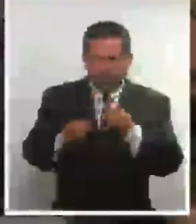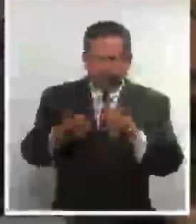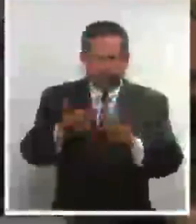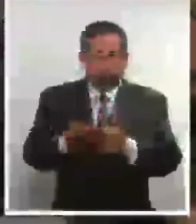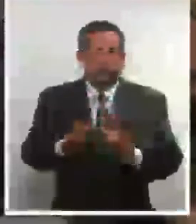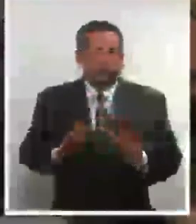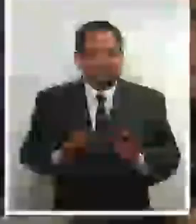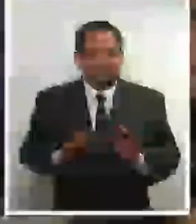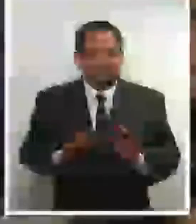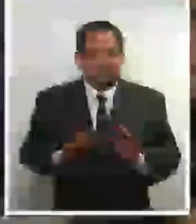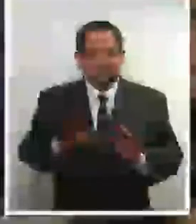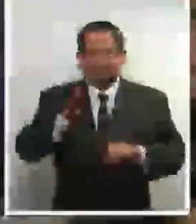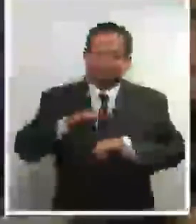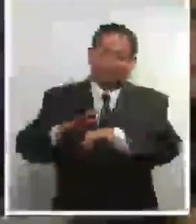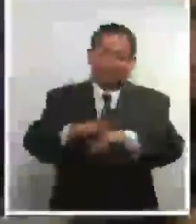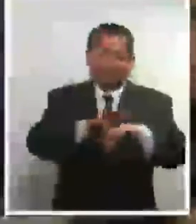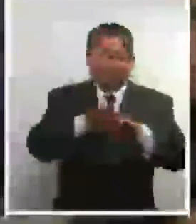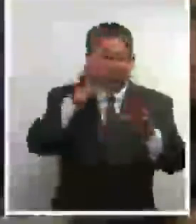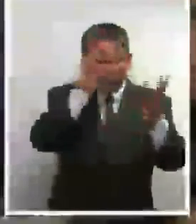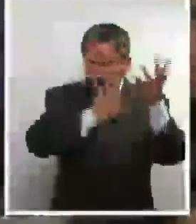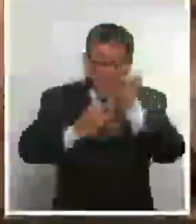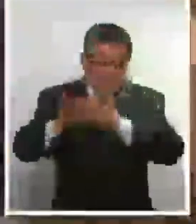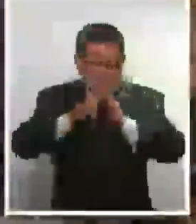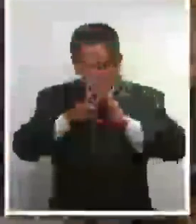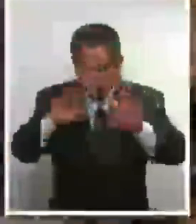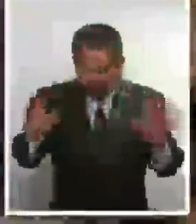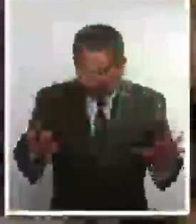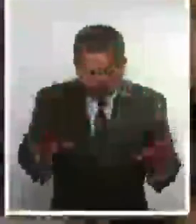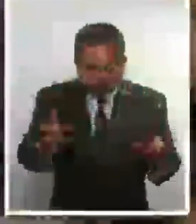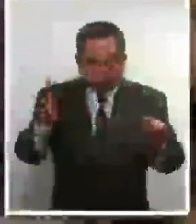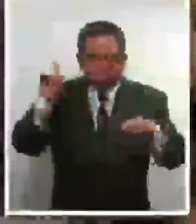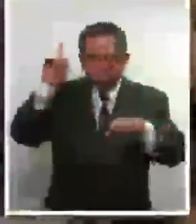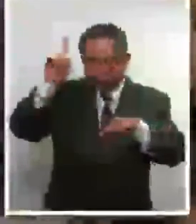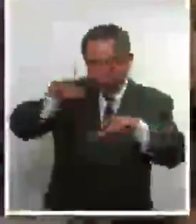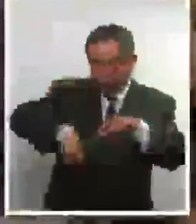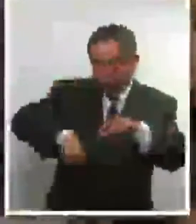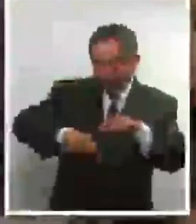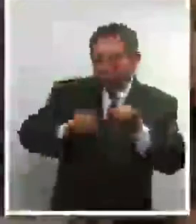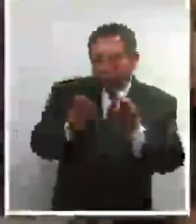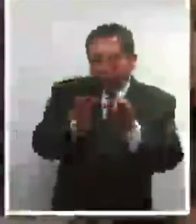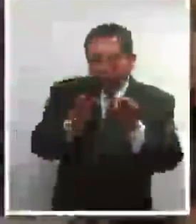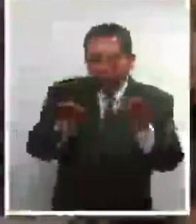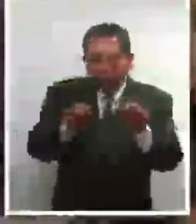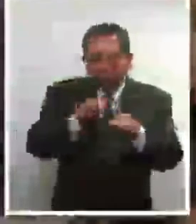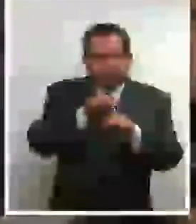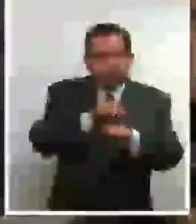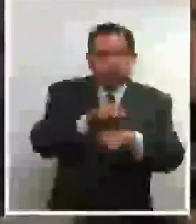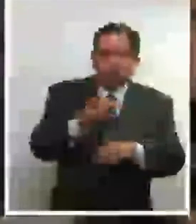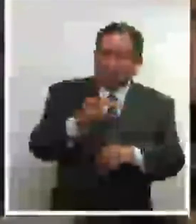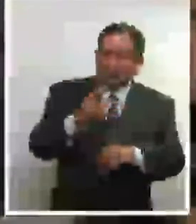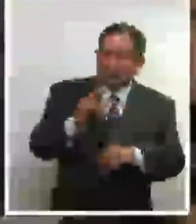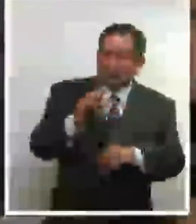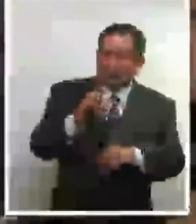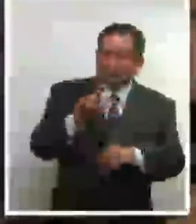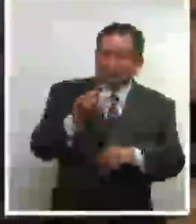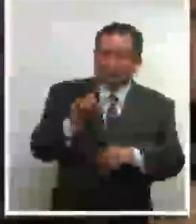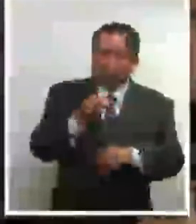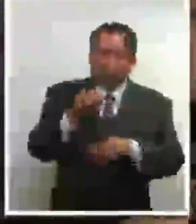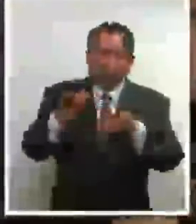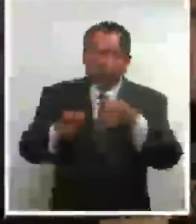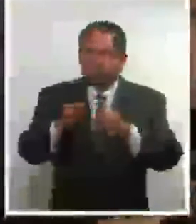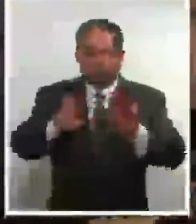sesión. Entonces yo llamaré a mis compañeros para que no nos confundamos. Nada más es suprimir en materia de procuración de